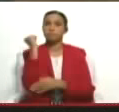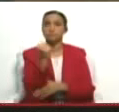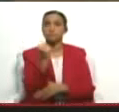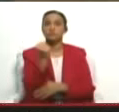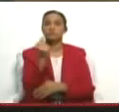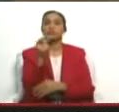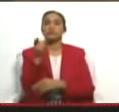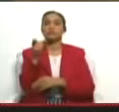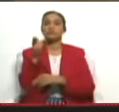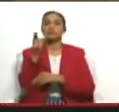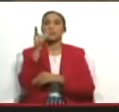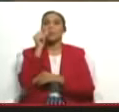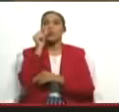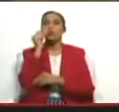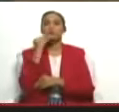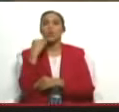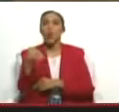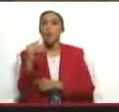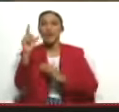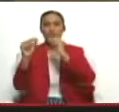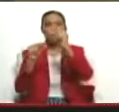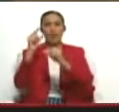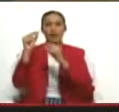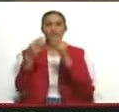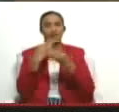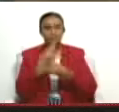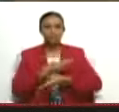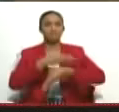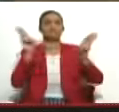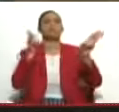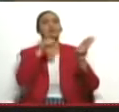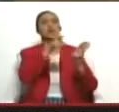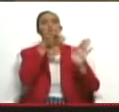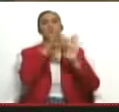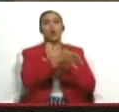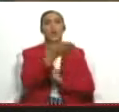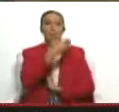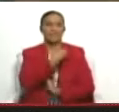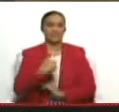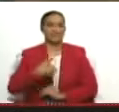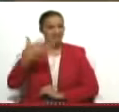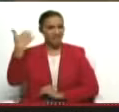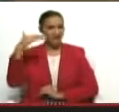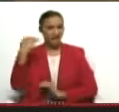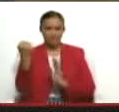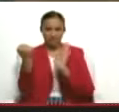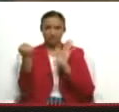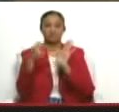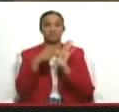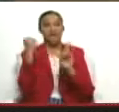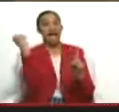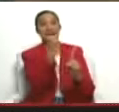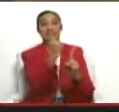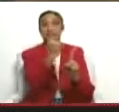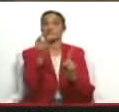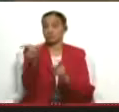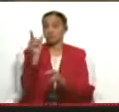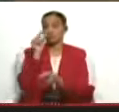Ah Pero entonces pasa todo esto que estoy aquí mencionando y la persona no tiene ni siquiera que ser investigada